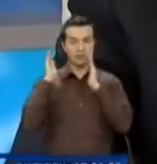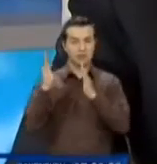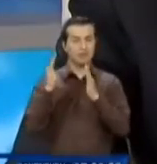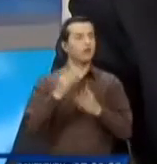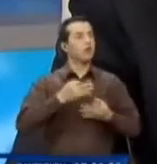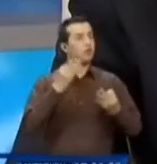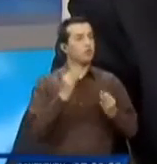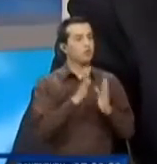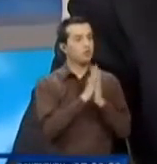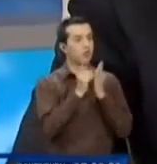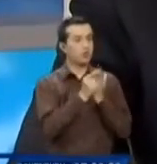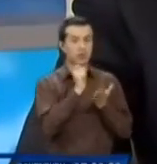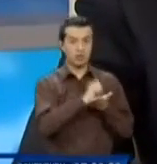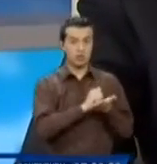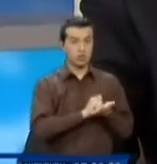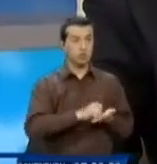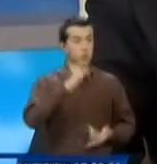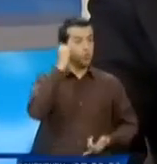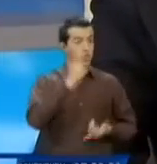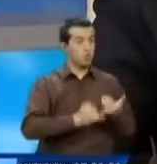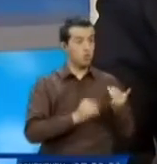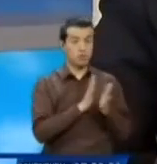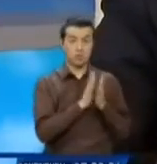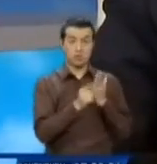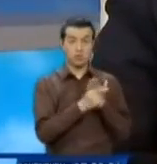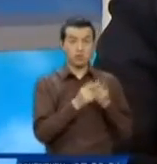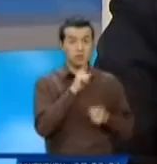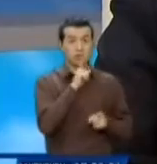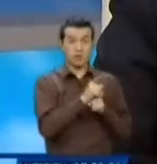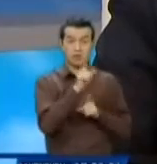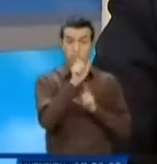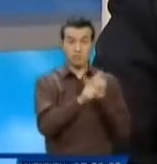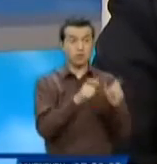que escrito por Virgilio Rodríguez, es su última obra. Los